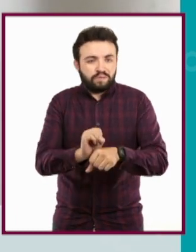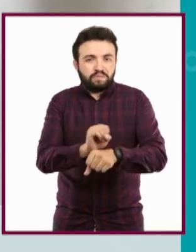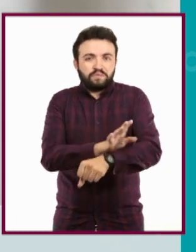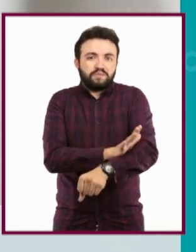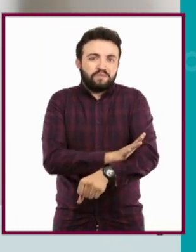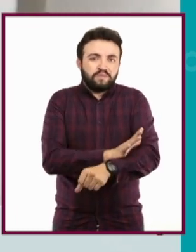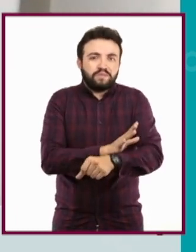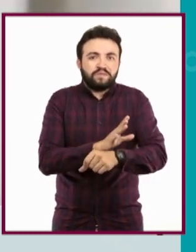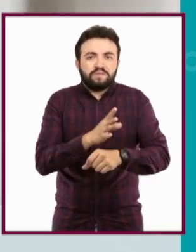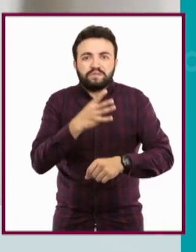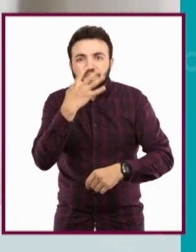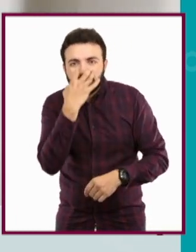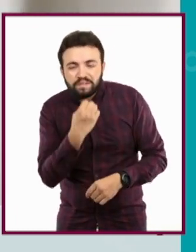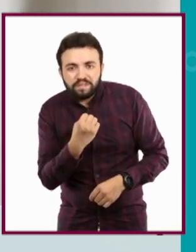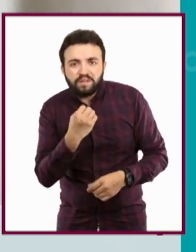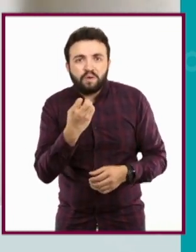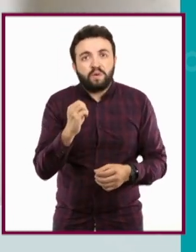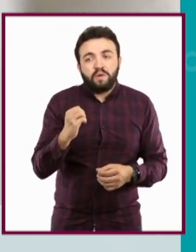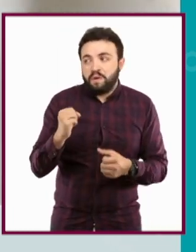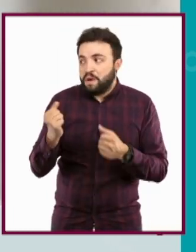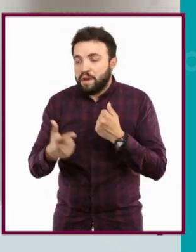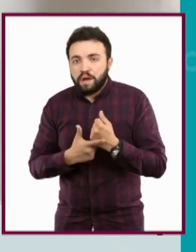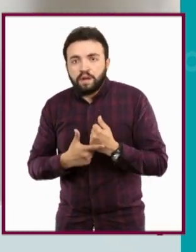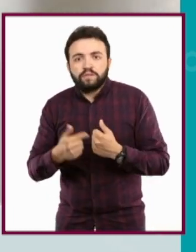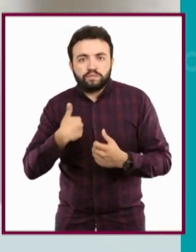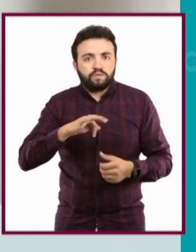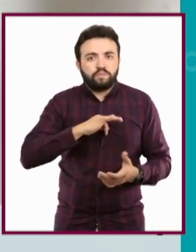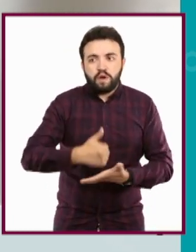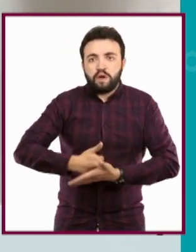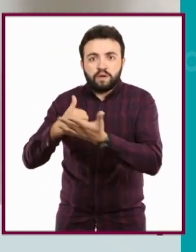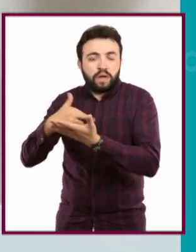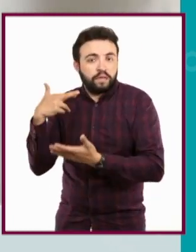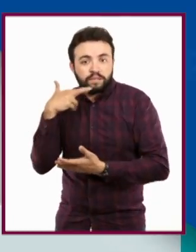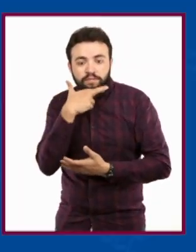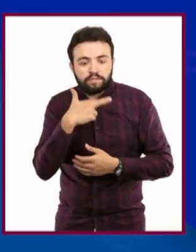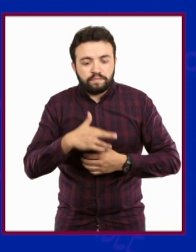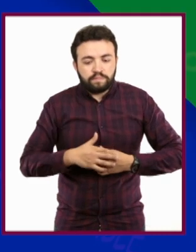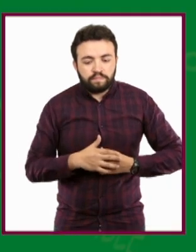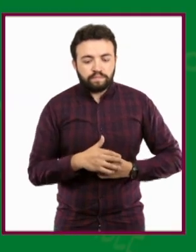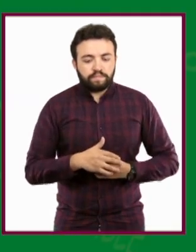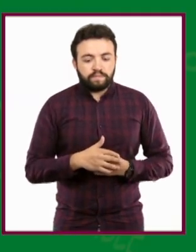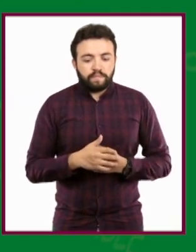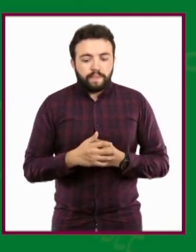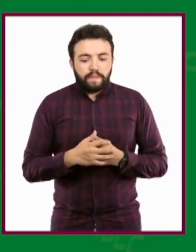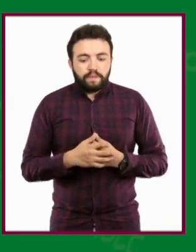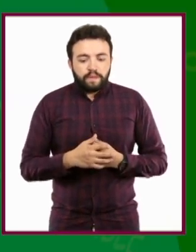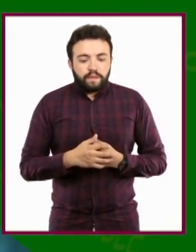emocional o cierto tipo de práctica, la puedo ayudar rápidamente.